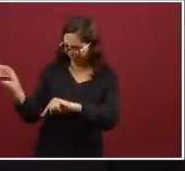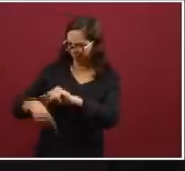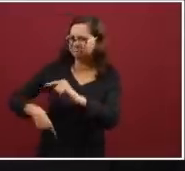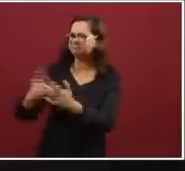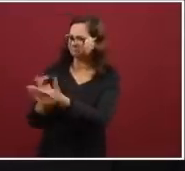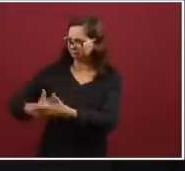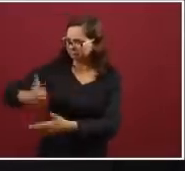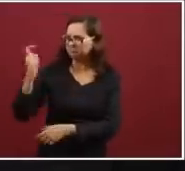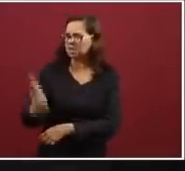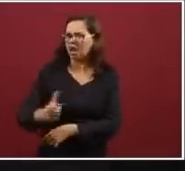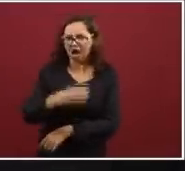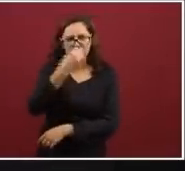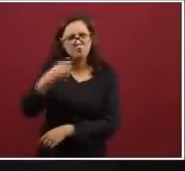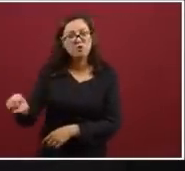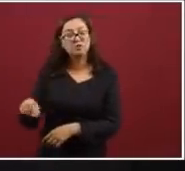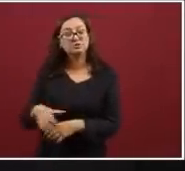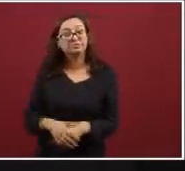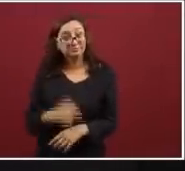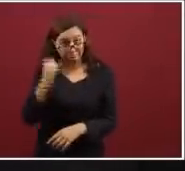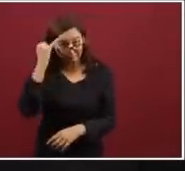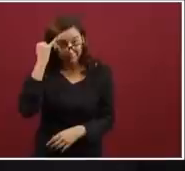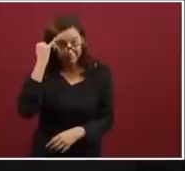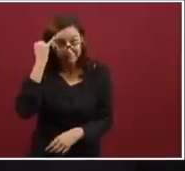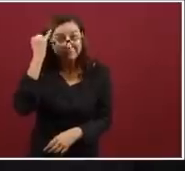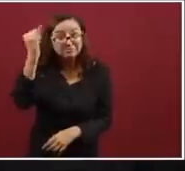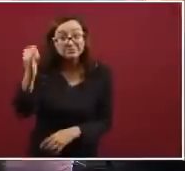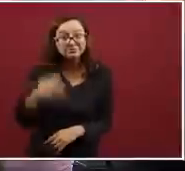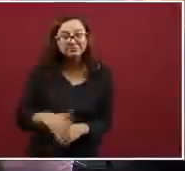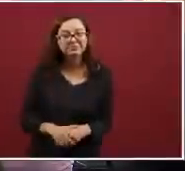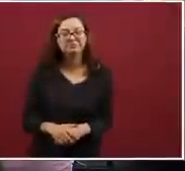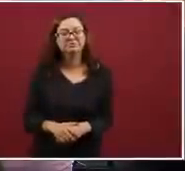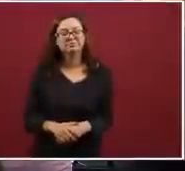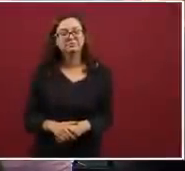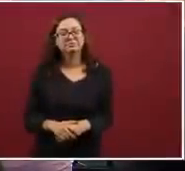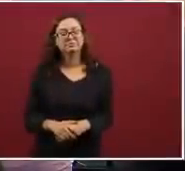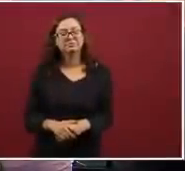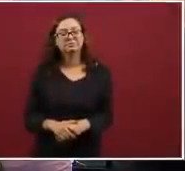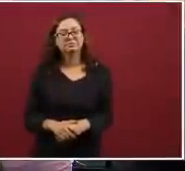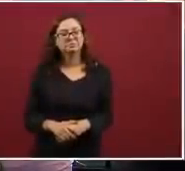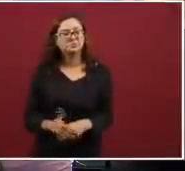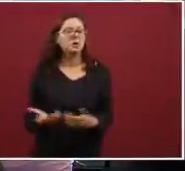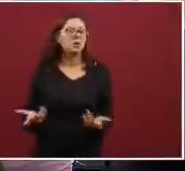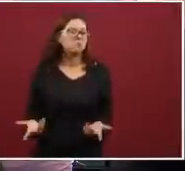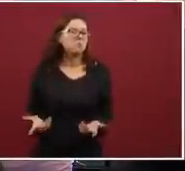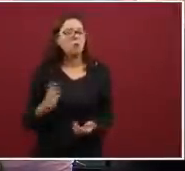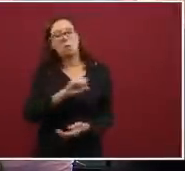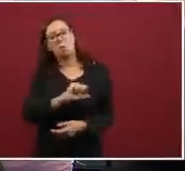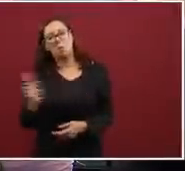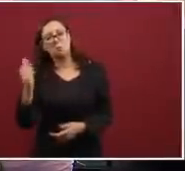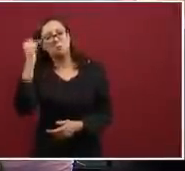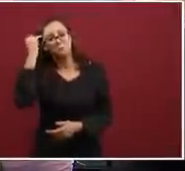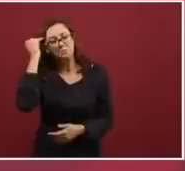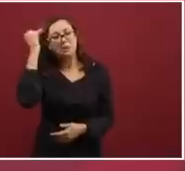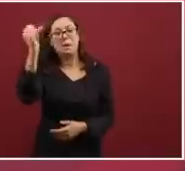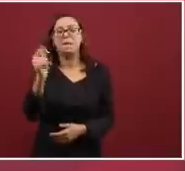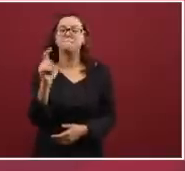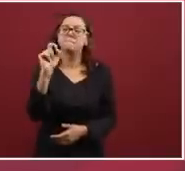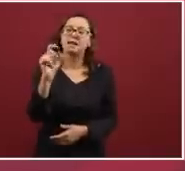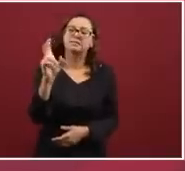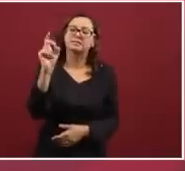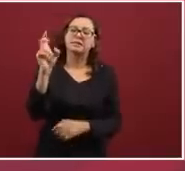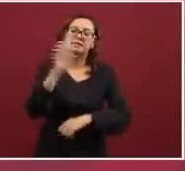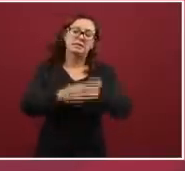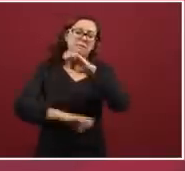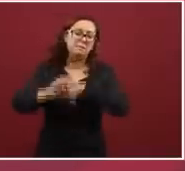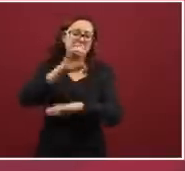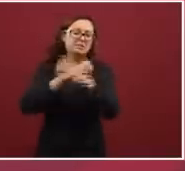20, 30, las que les vengan a la memoria, de las empresas más grandes,